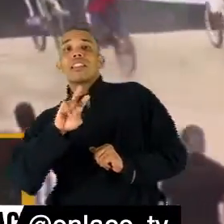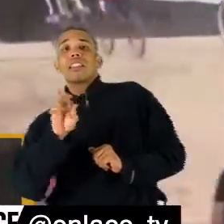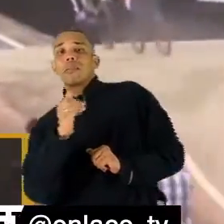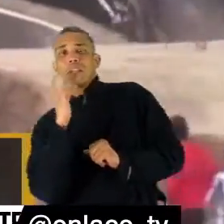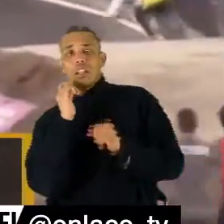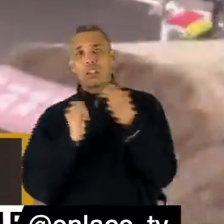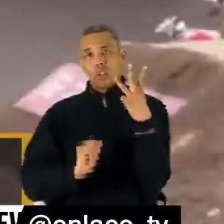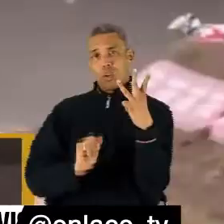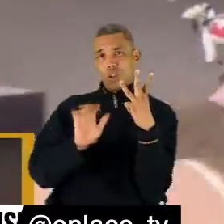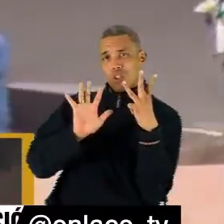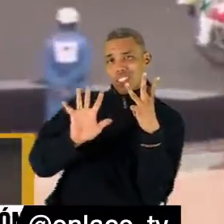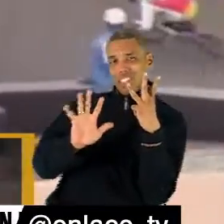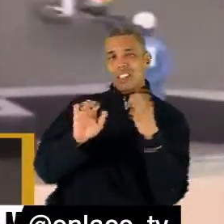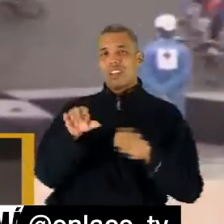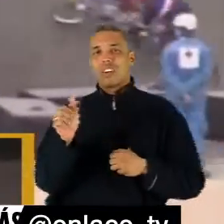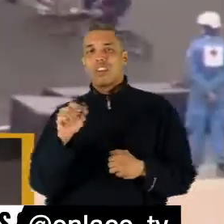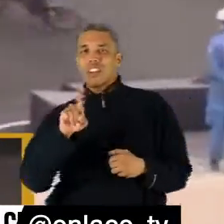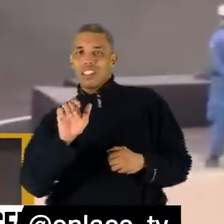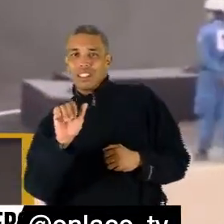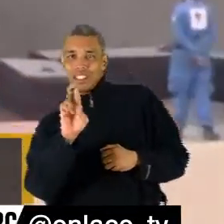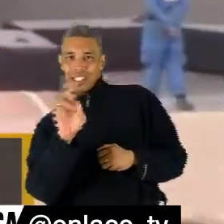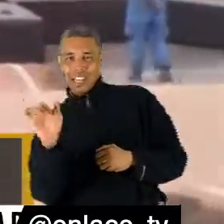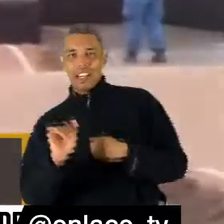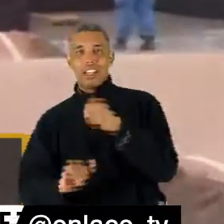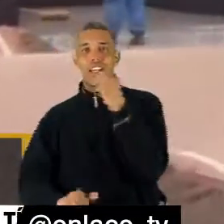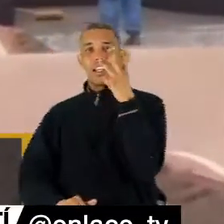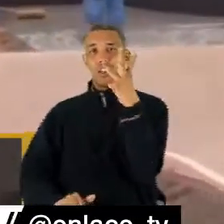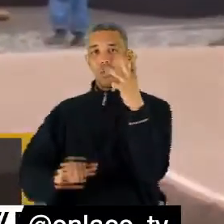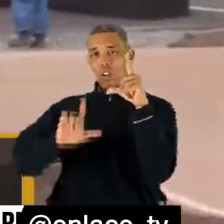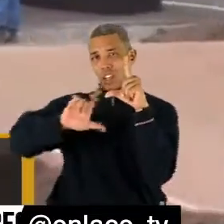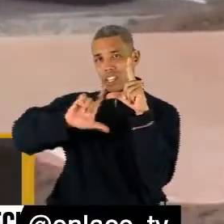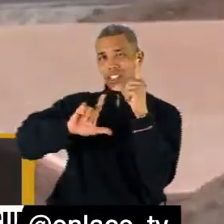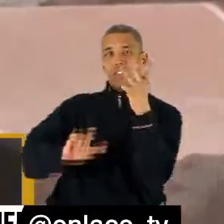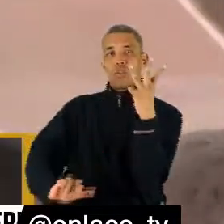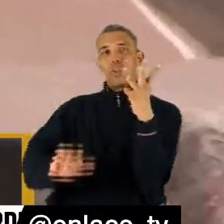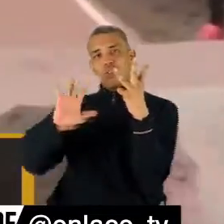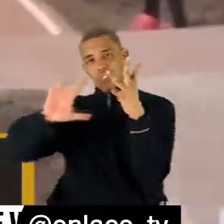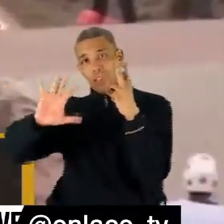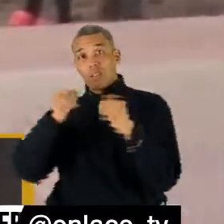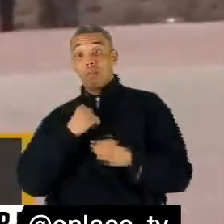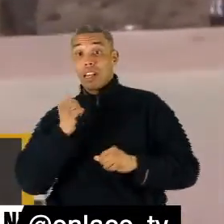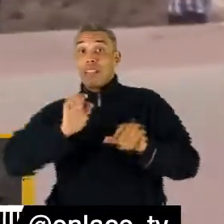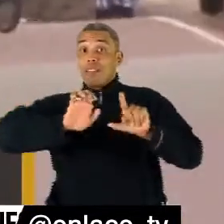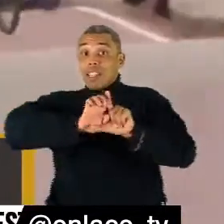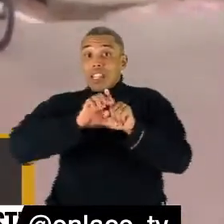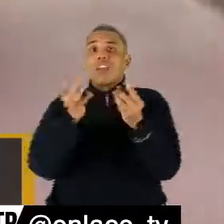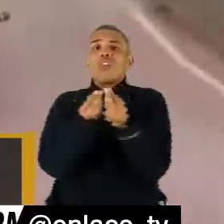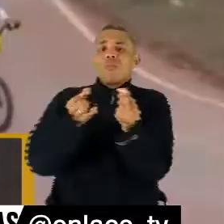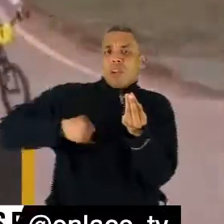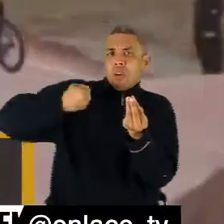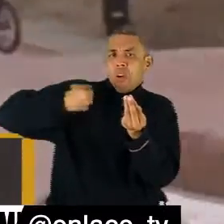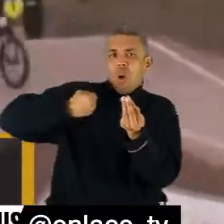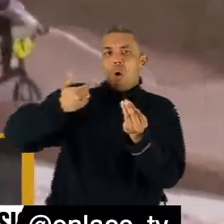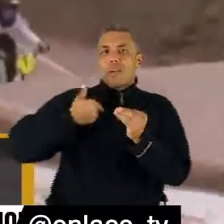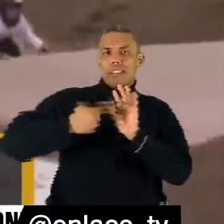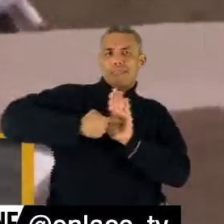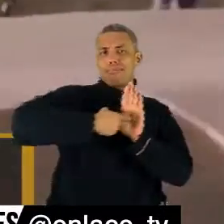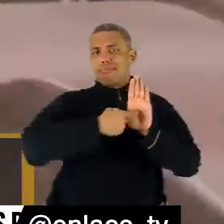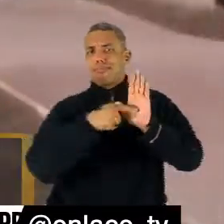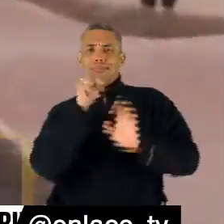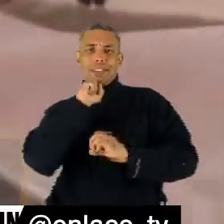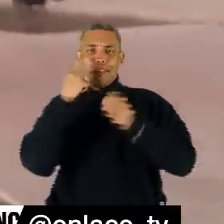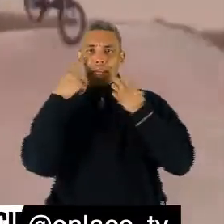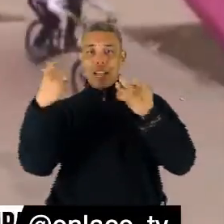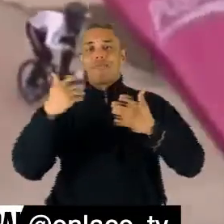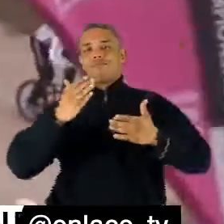García, W5. Enlace Noticias felicita a los grandes biciclosistas barranqueños que representaron con altura los colores del puerto